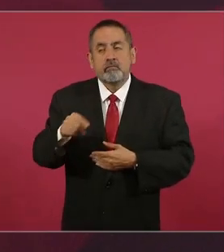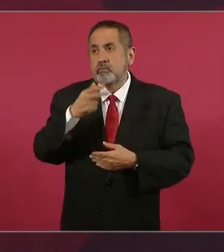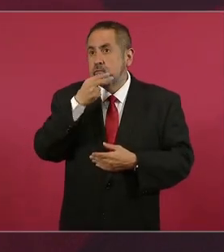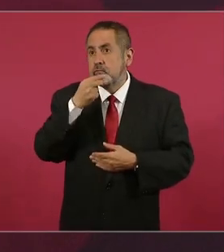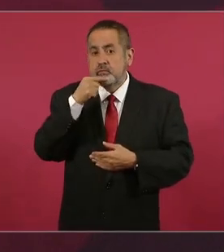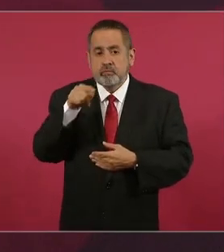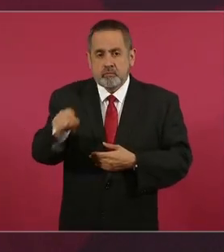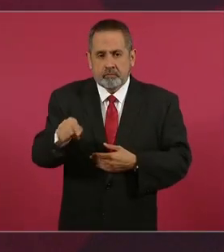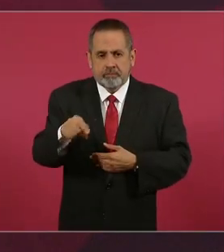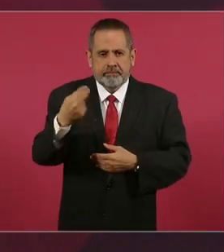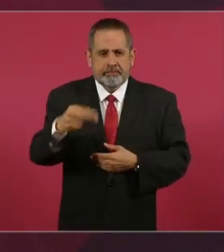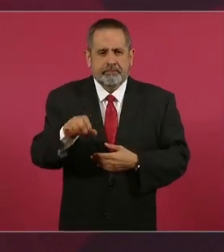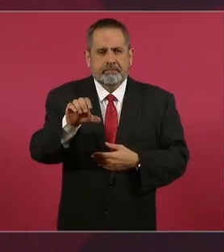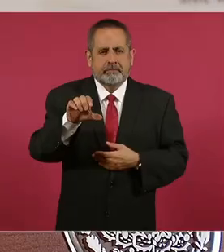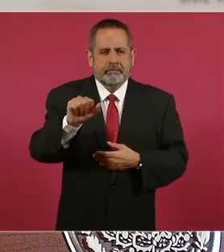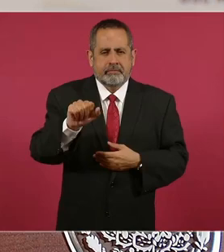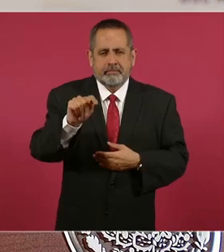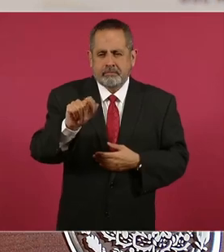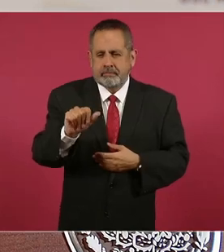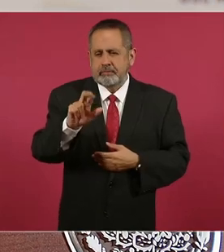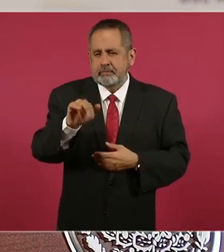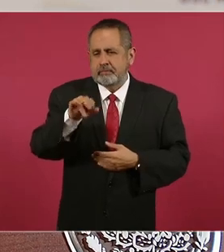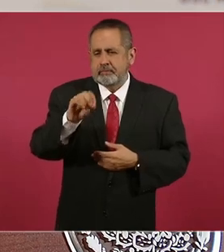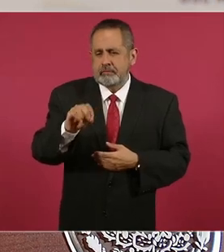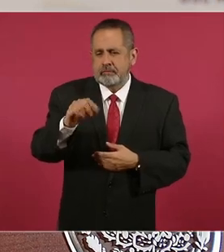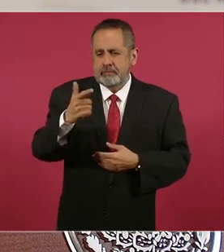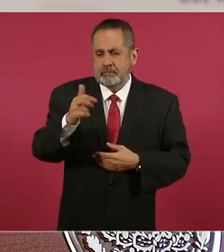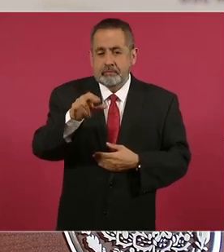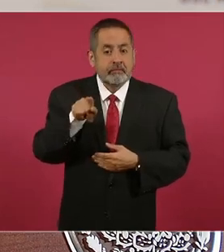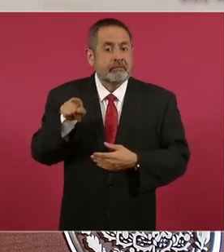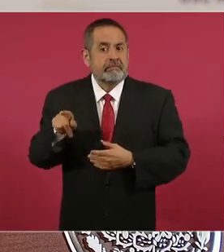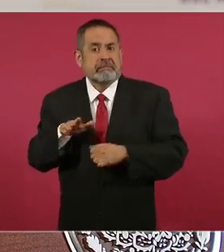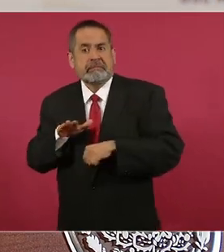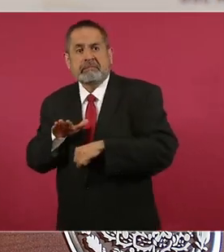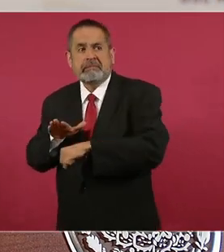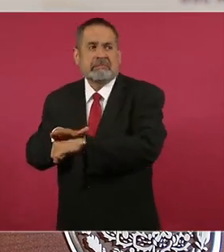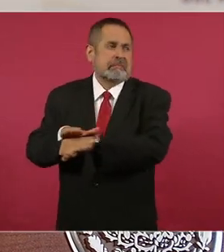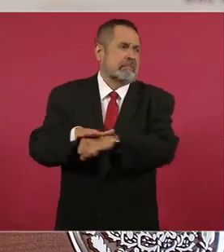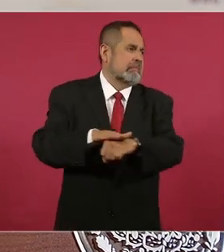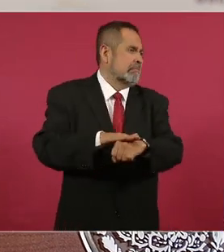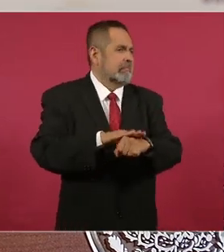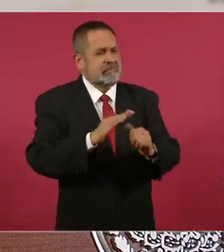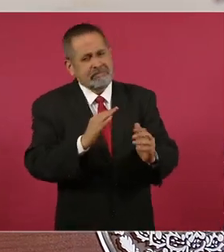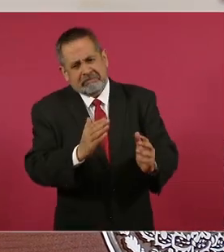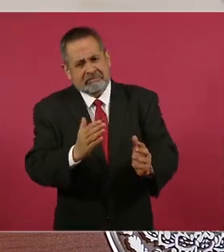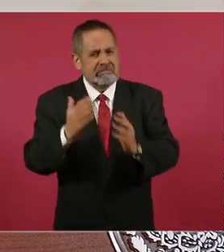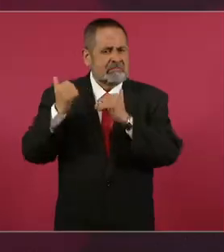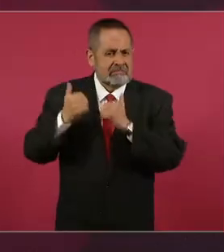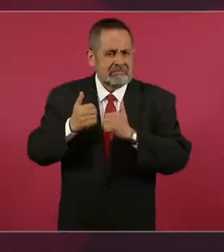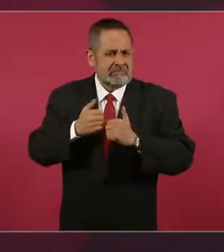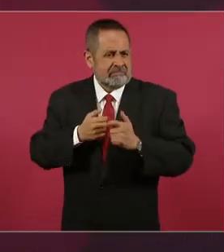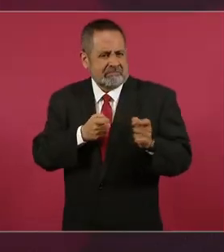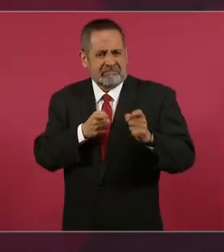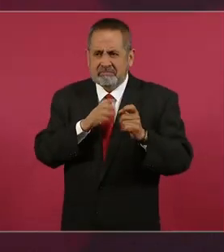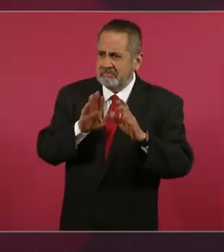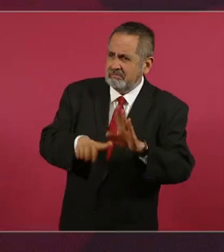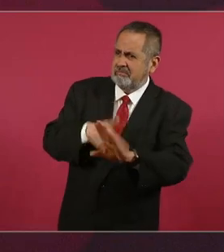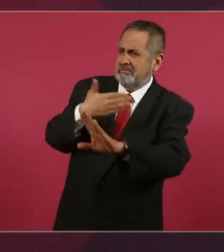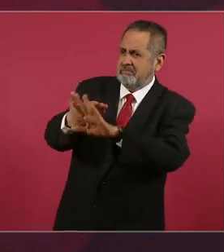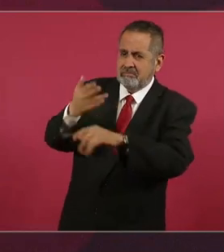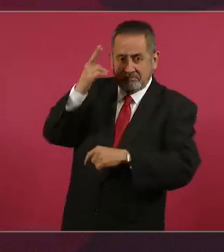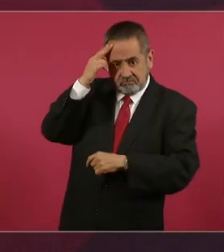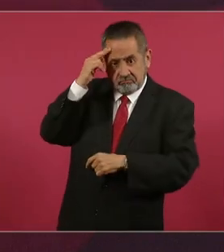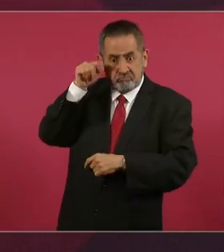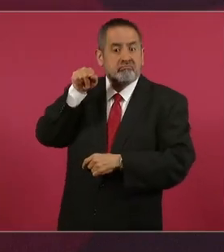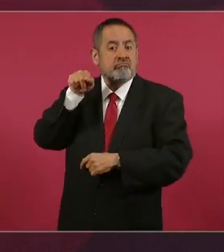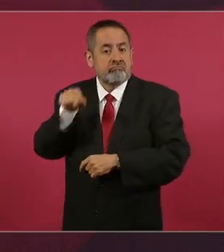tamaulipeco, Catarino Garza, convocó al pueblo de México a tomar las armas en contra de la dictadura